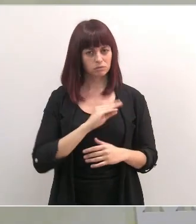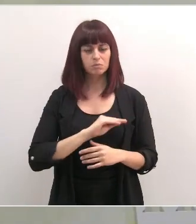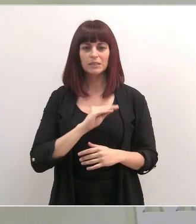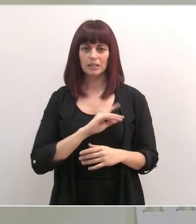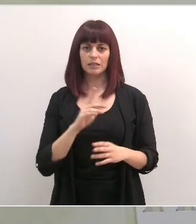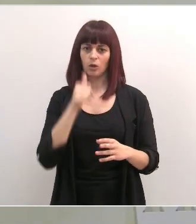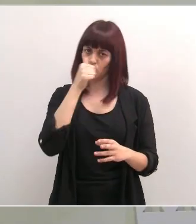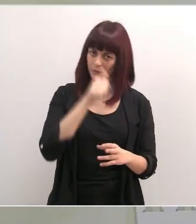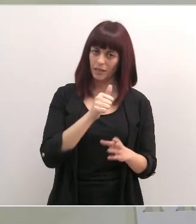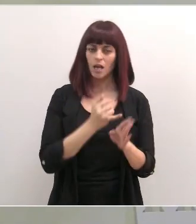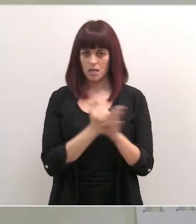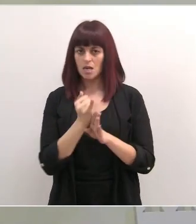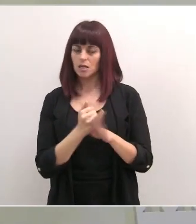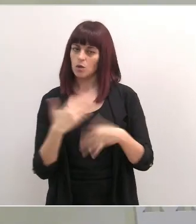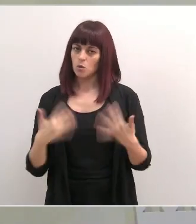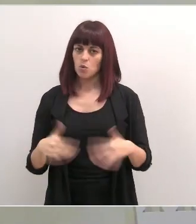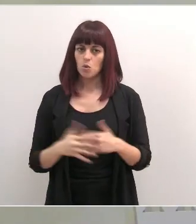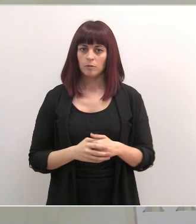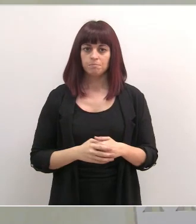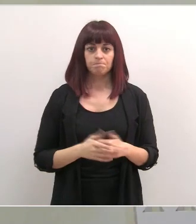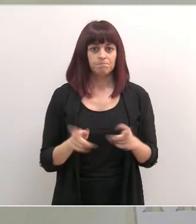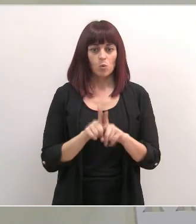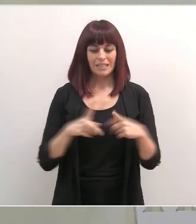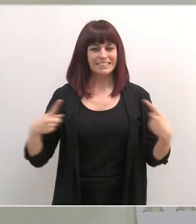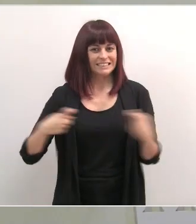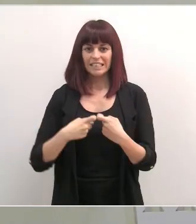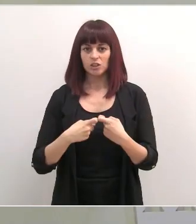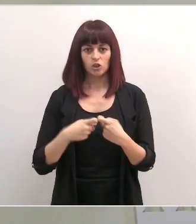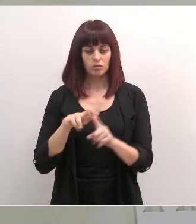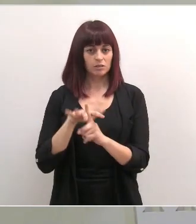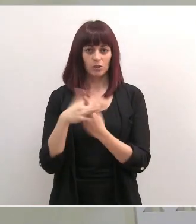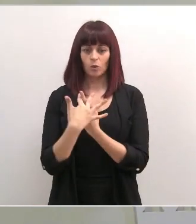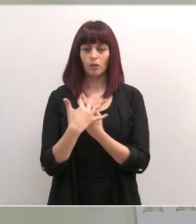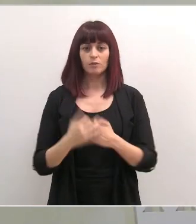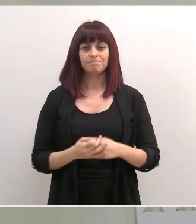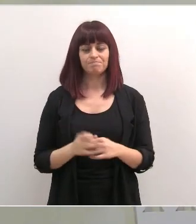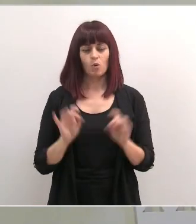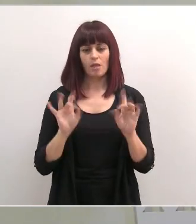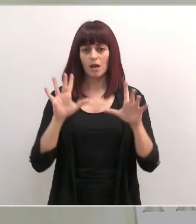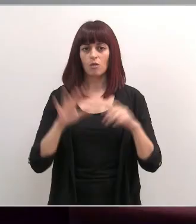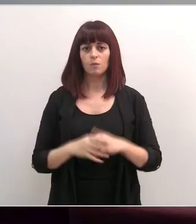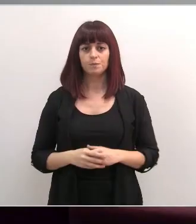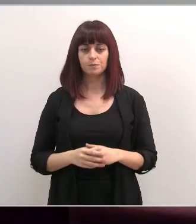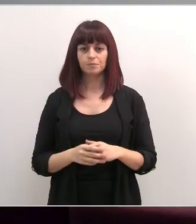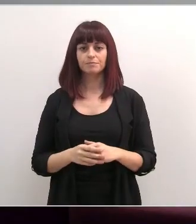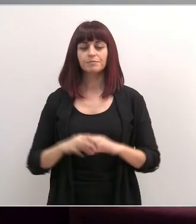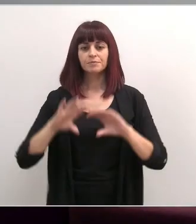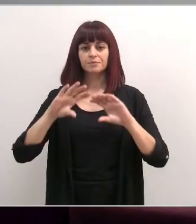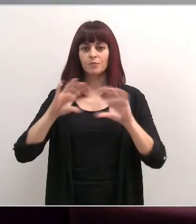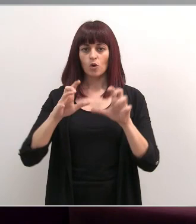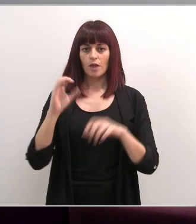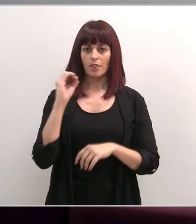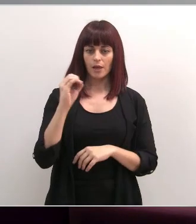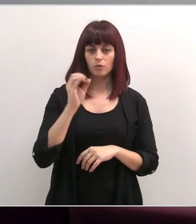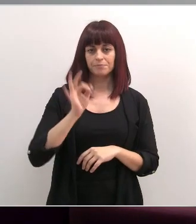Yecla. Y está tensionando mucho la situación de ese hospital, ¿no? Son las áreas más delicadas. Onda Cero, La Verdad